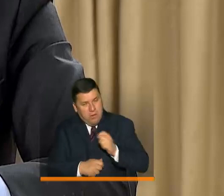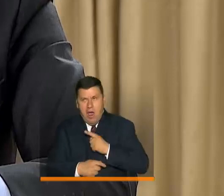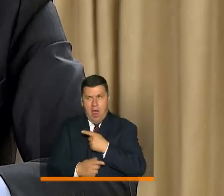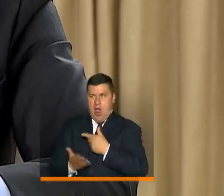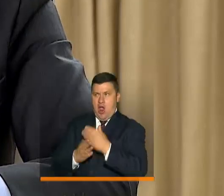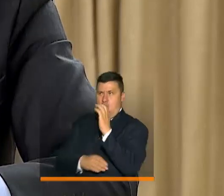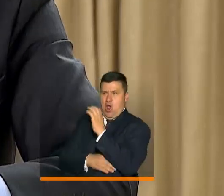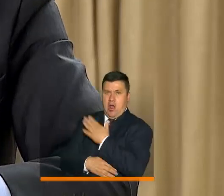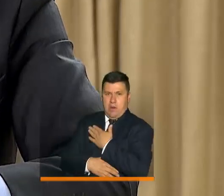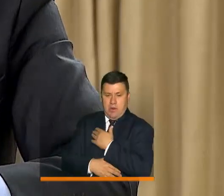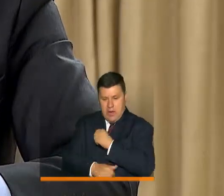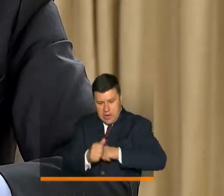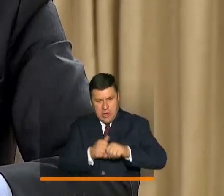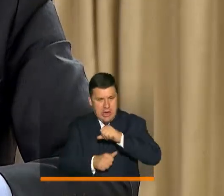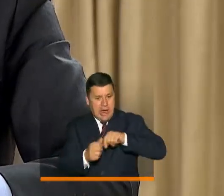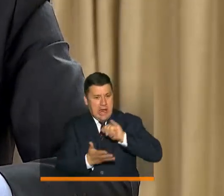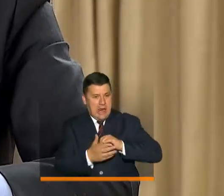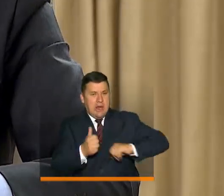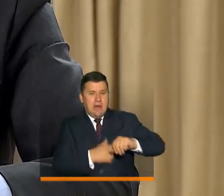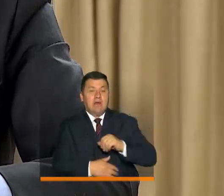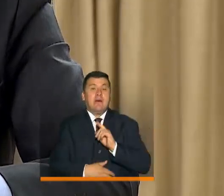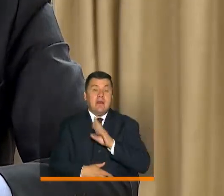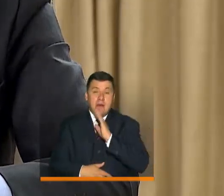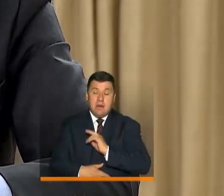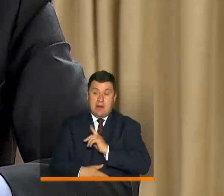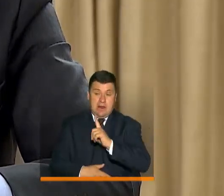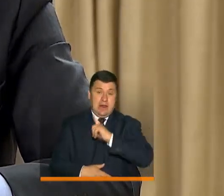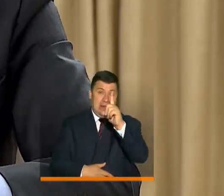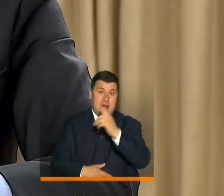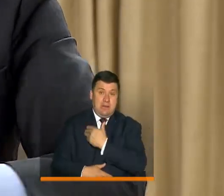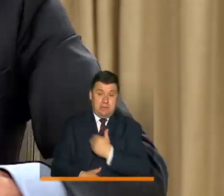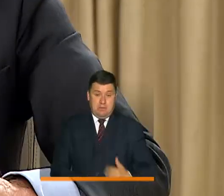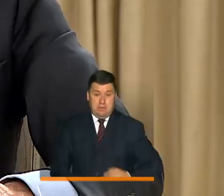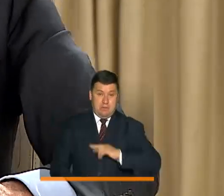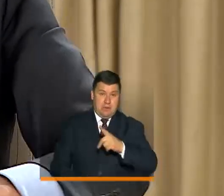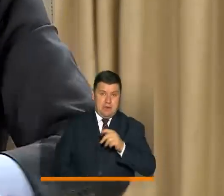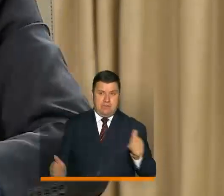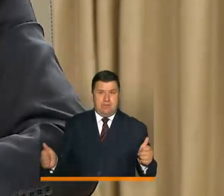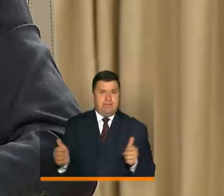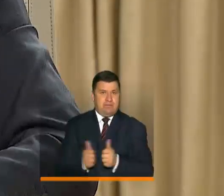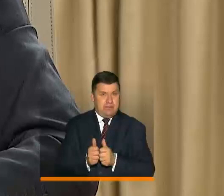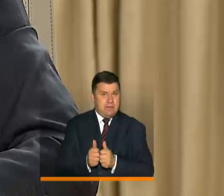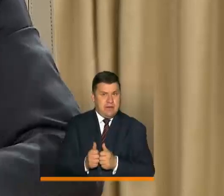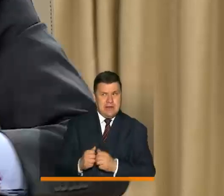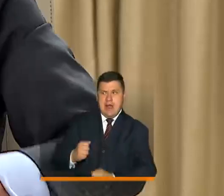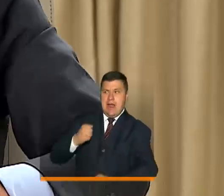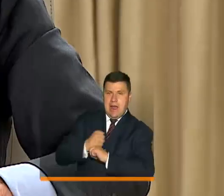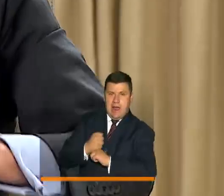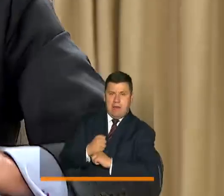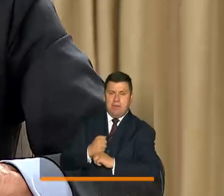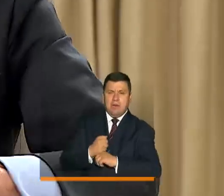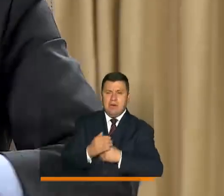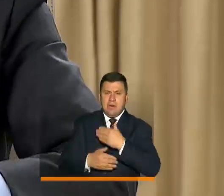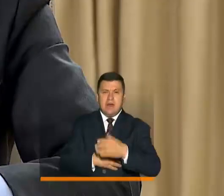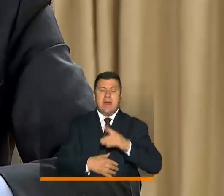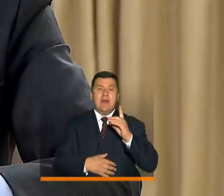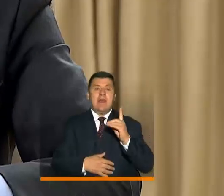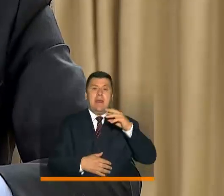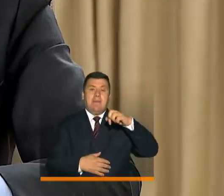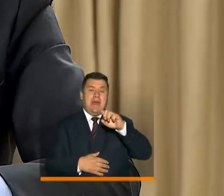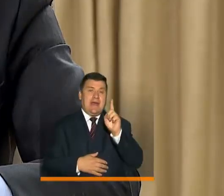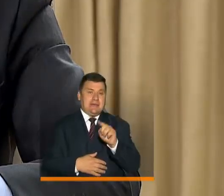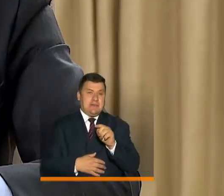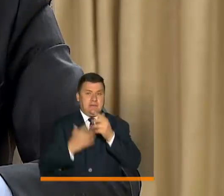apoyo a micronegocios y con el liderazgo de la vicepresidente, que están haciendo tránsito a la formalización. Allí también el DPS